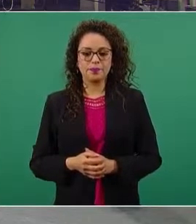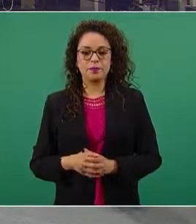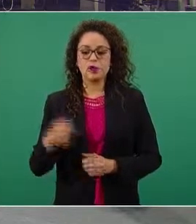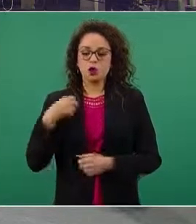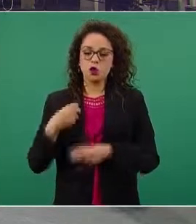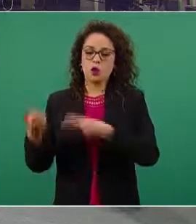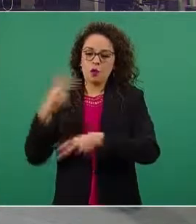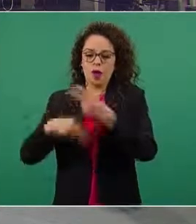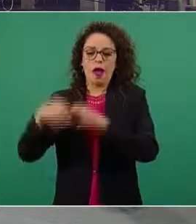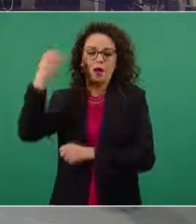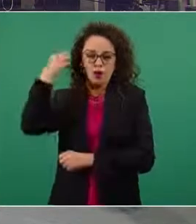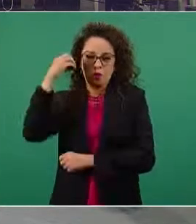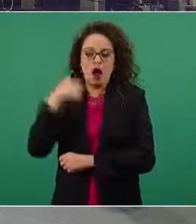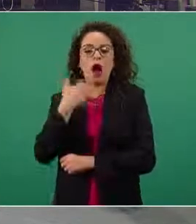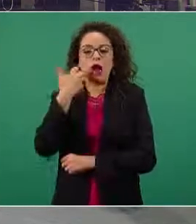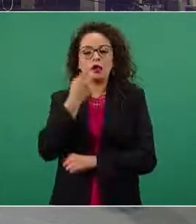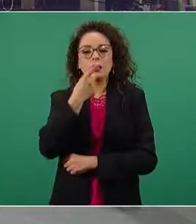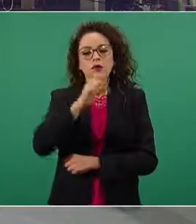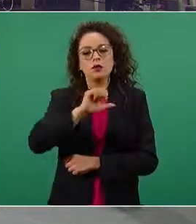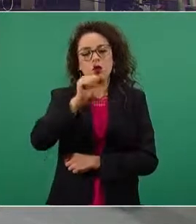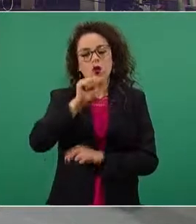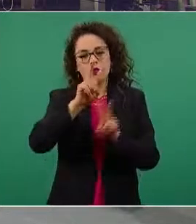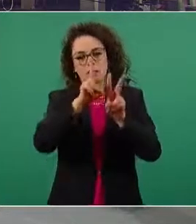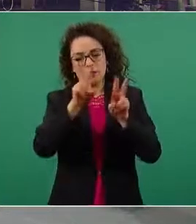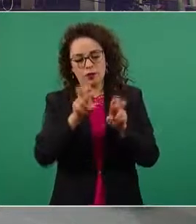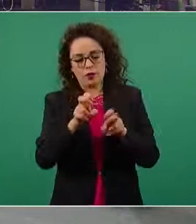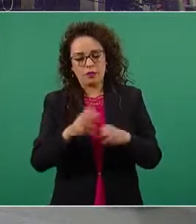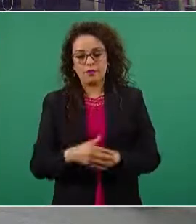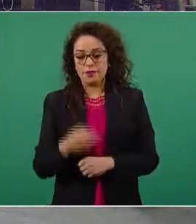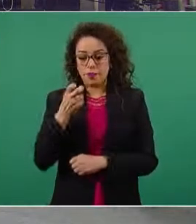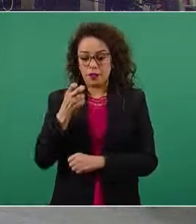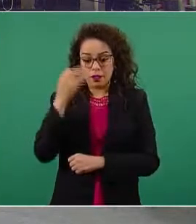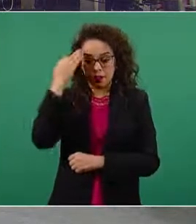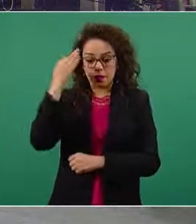digo, y usted no endrogó al país en este tiempo